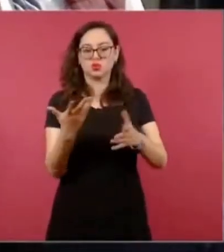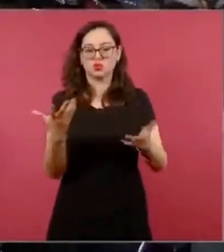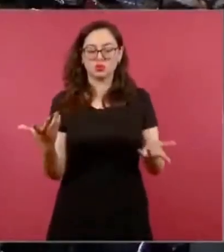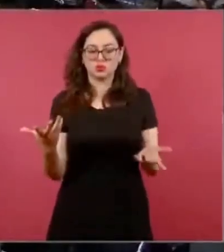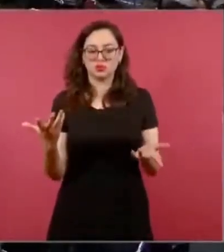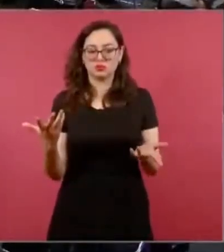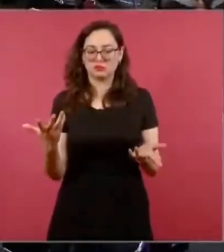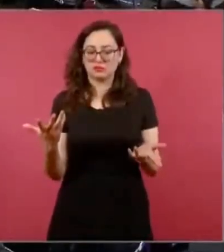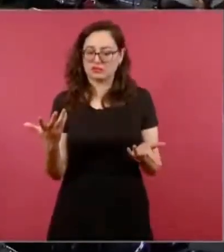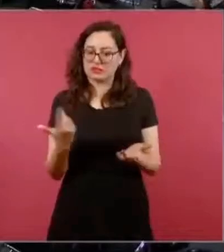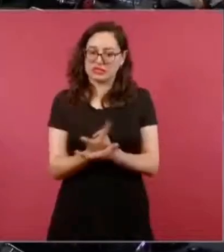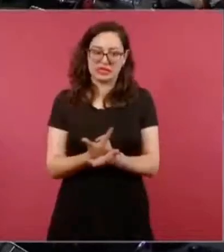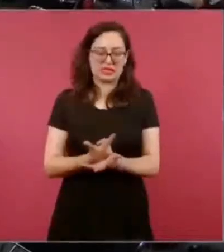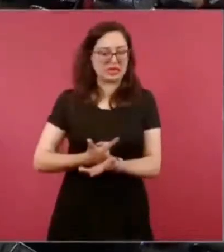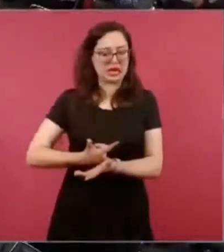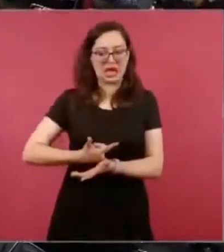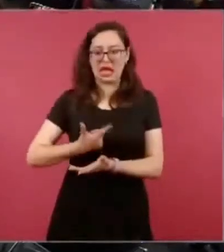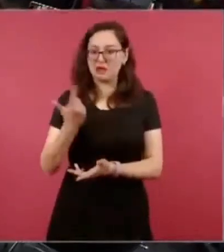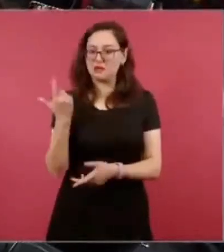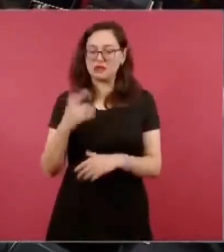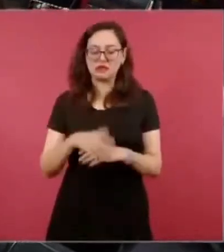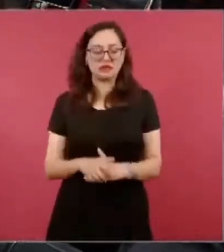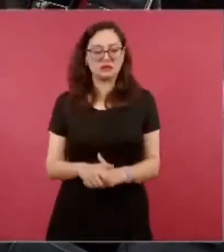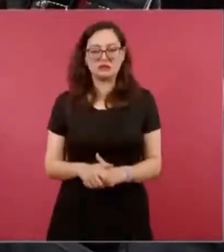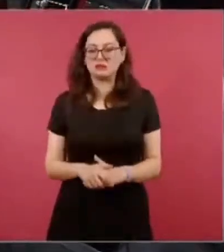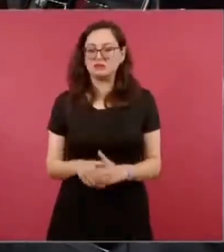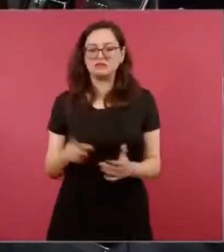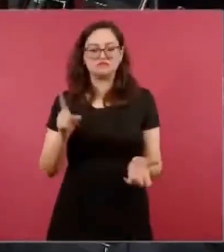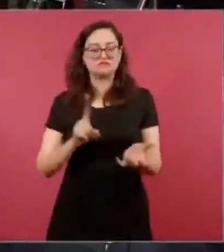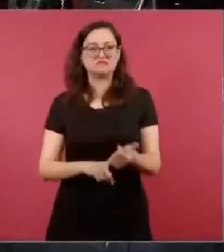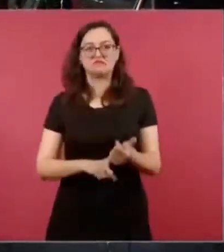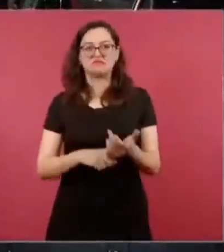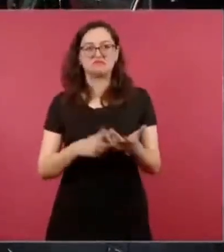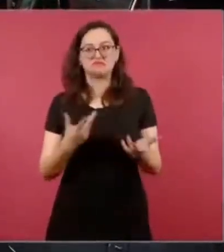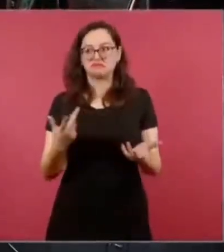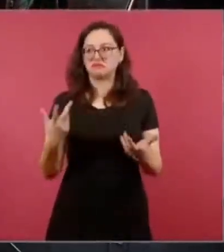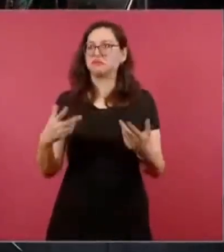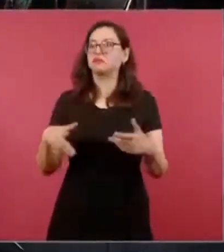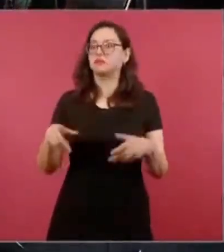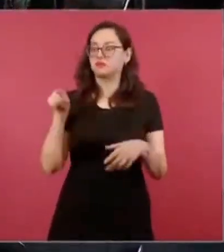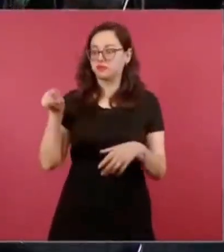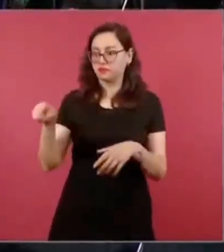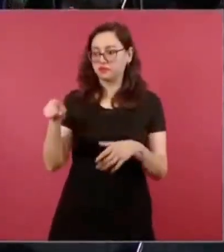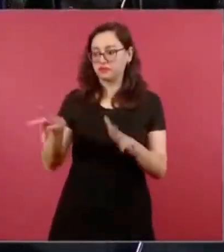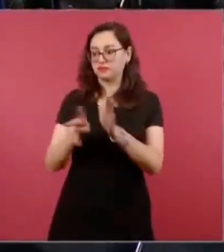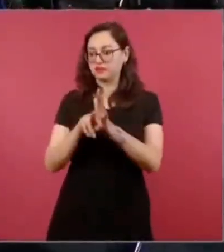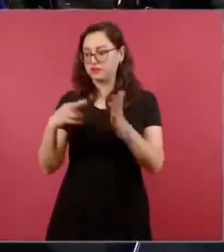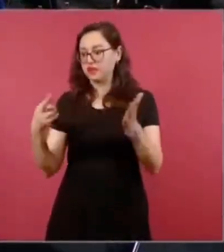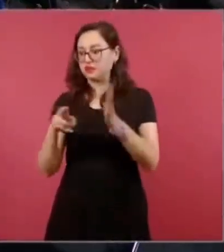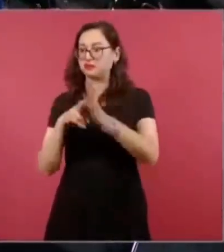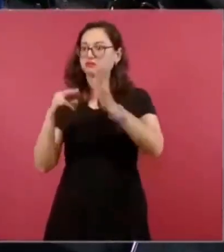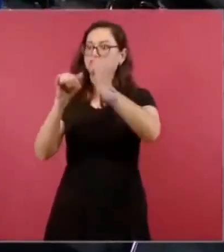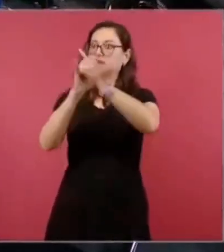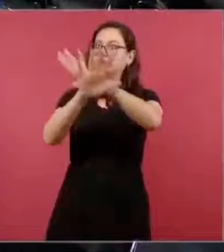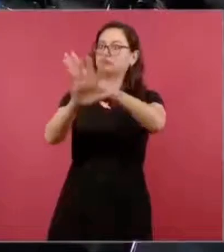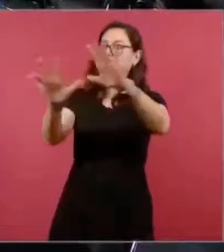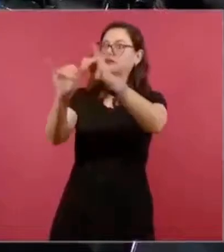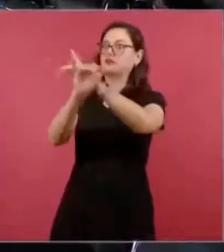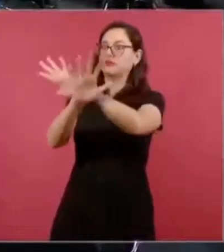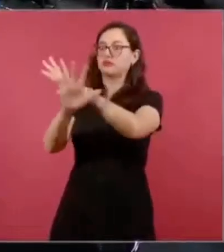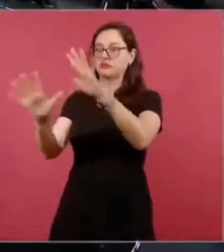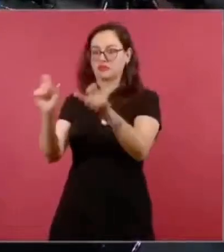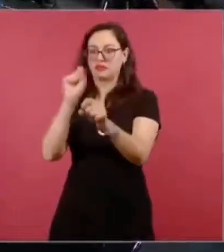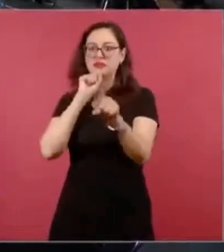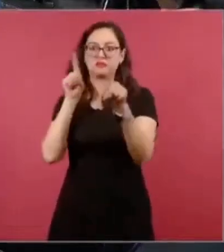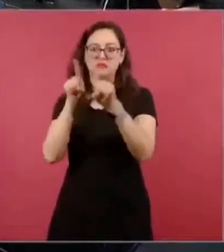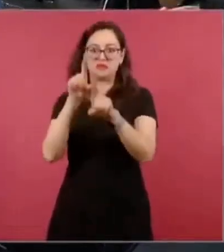calidad de la información que recibe el pueblo de México y que debería garantizarse, y que de hecho se garantiza en